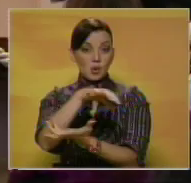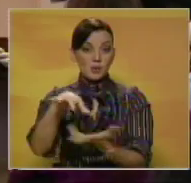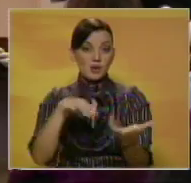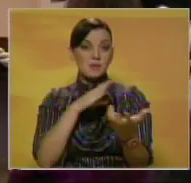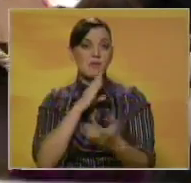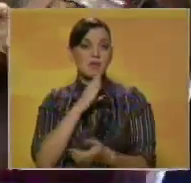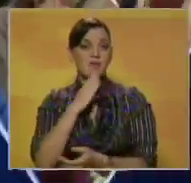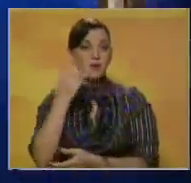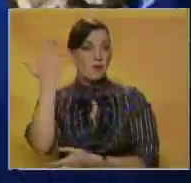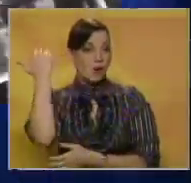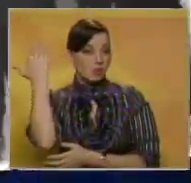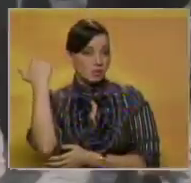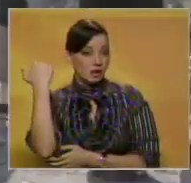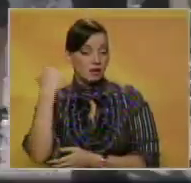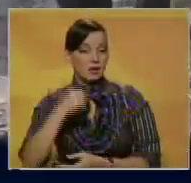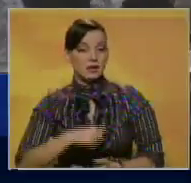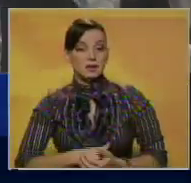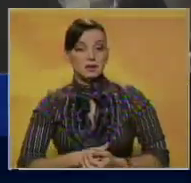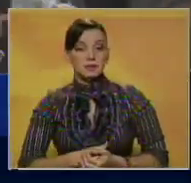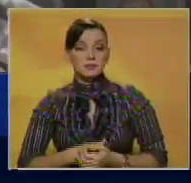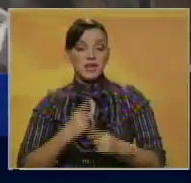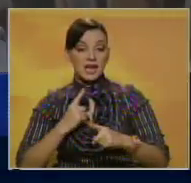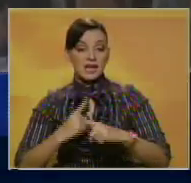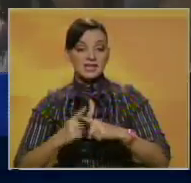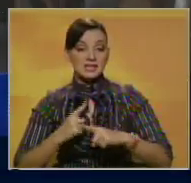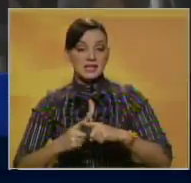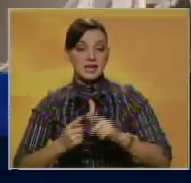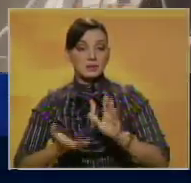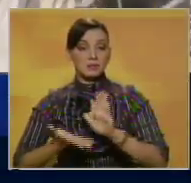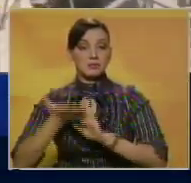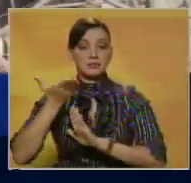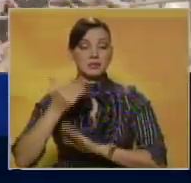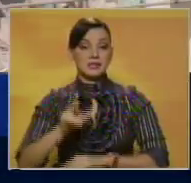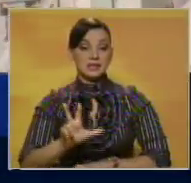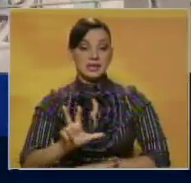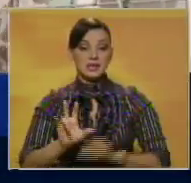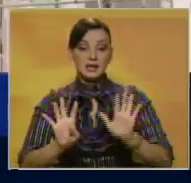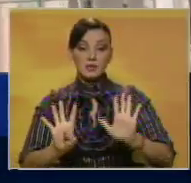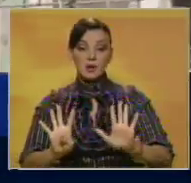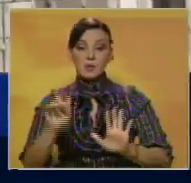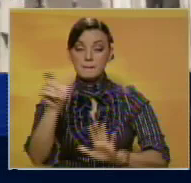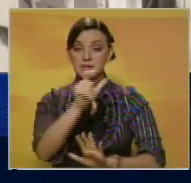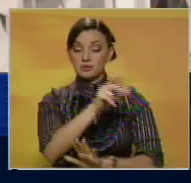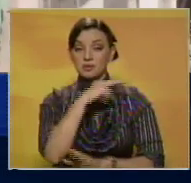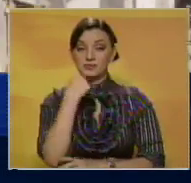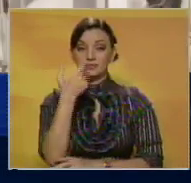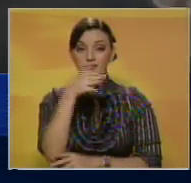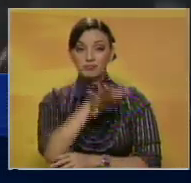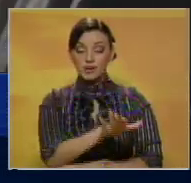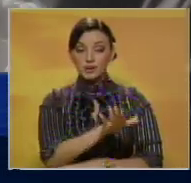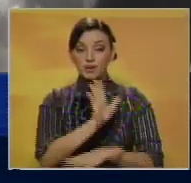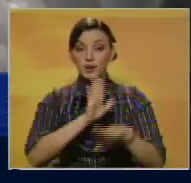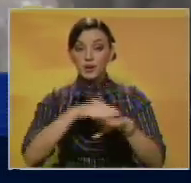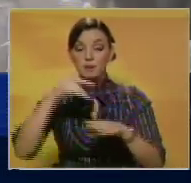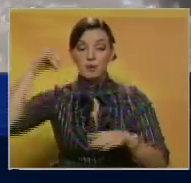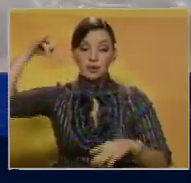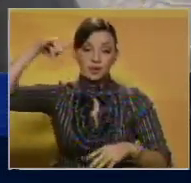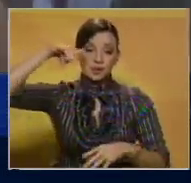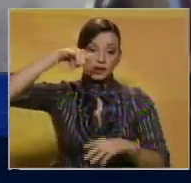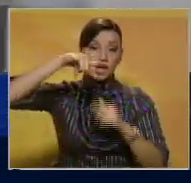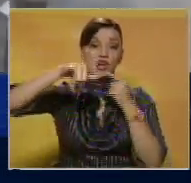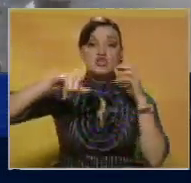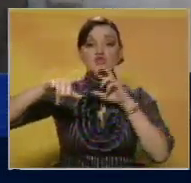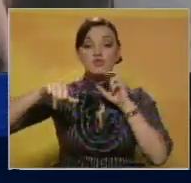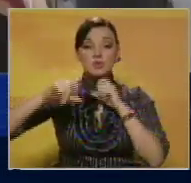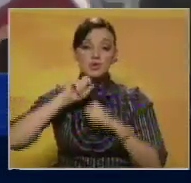financiera. En Siria ascendió a 39 la cifra de civiles muertos tras bombardeos aéreos rusos